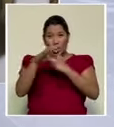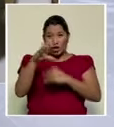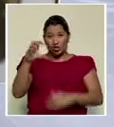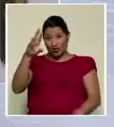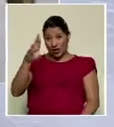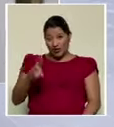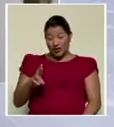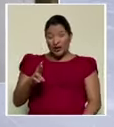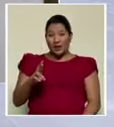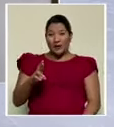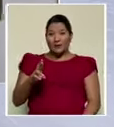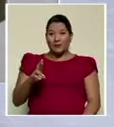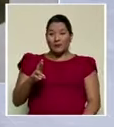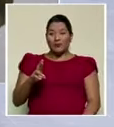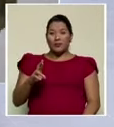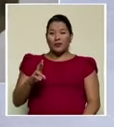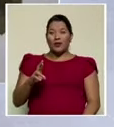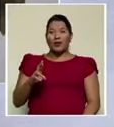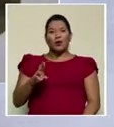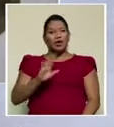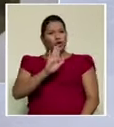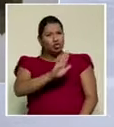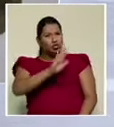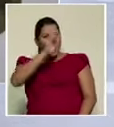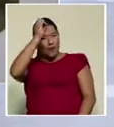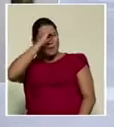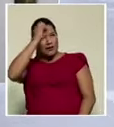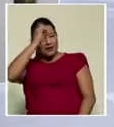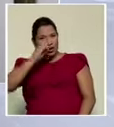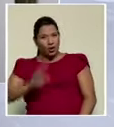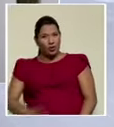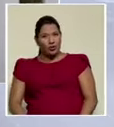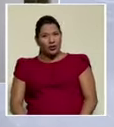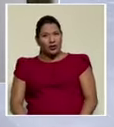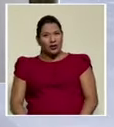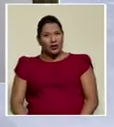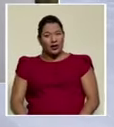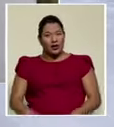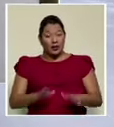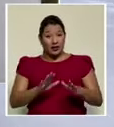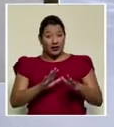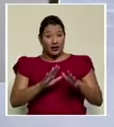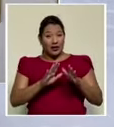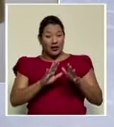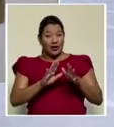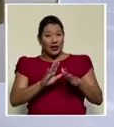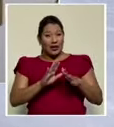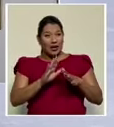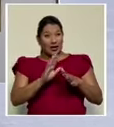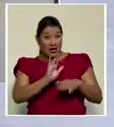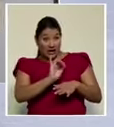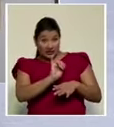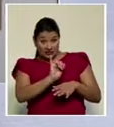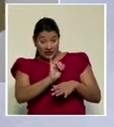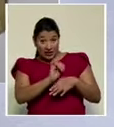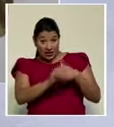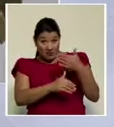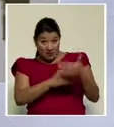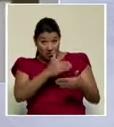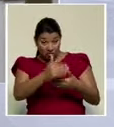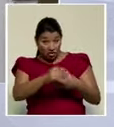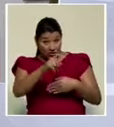la renuncia. ¿Cuál es tu lectura? ¿Era el camino necesario? ¿Por